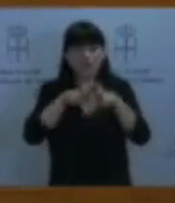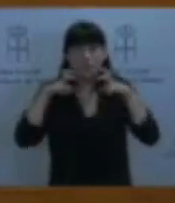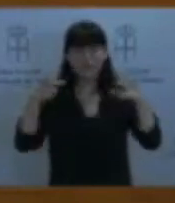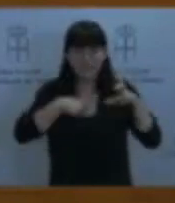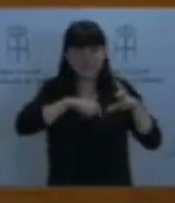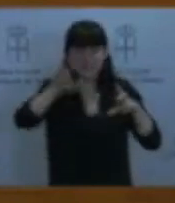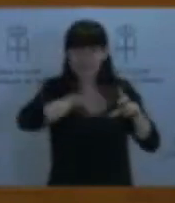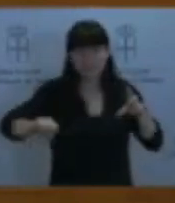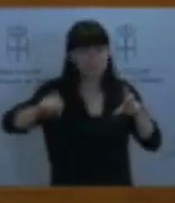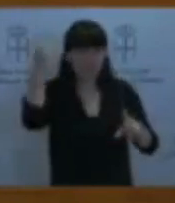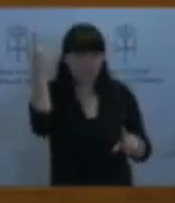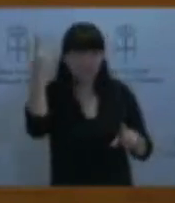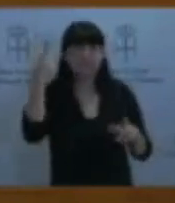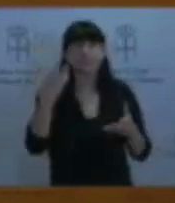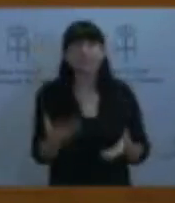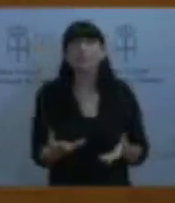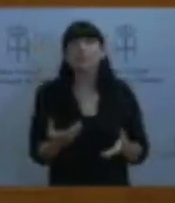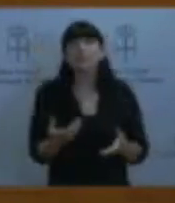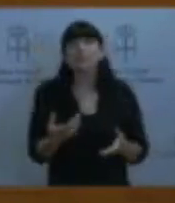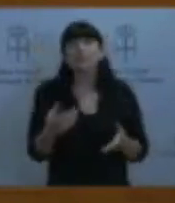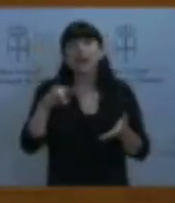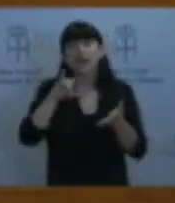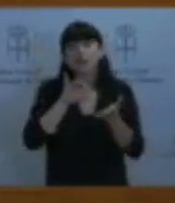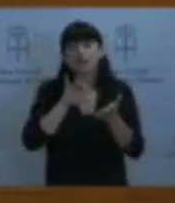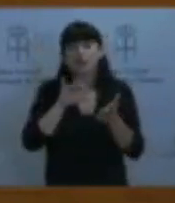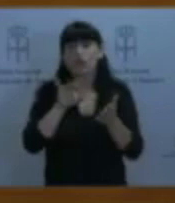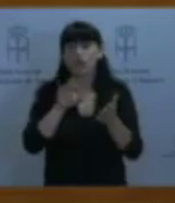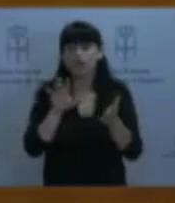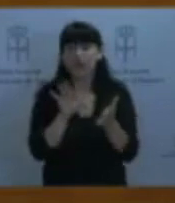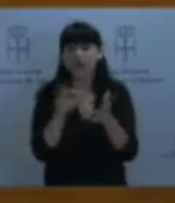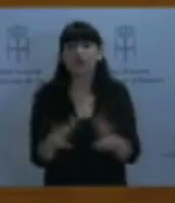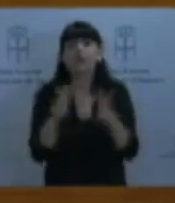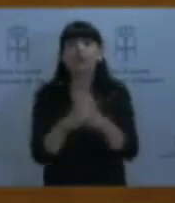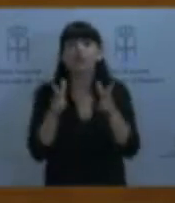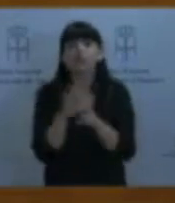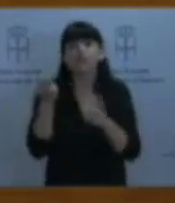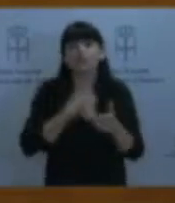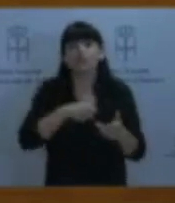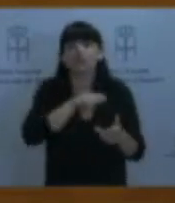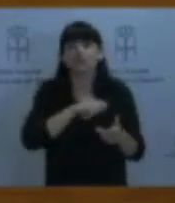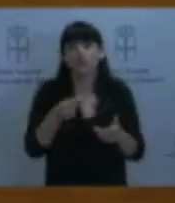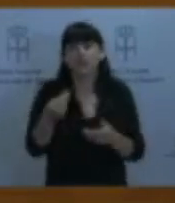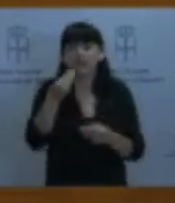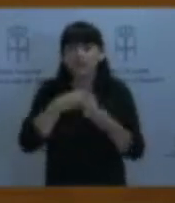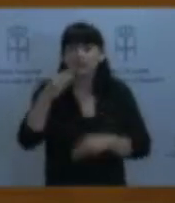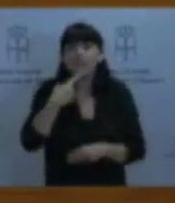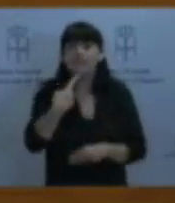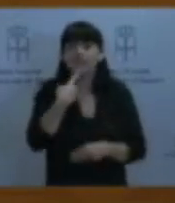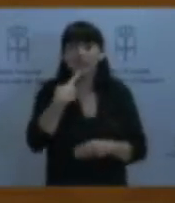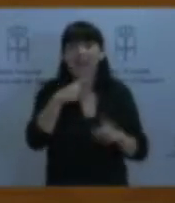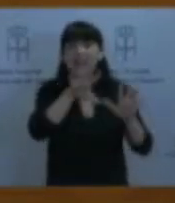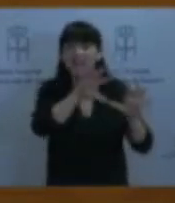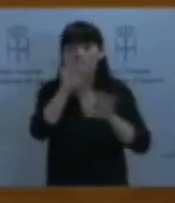España. Según un estudio de la Sociedad Española de Nutrición, el 26% de los asturianos y de las asturianas son obesos,